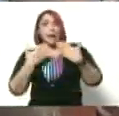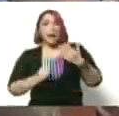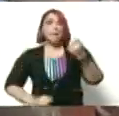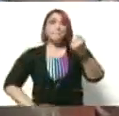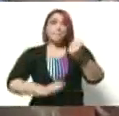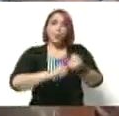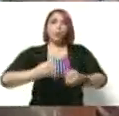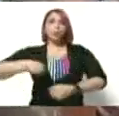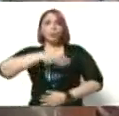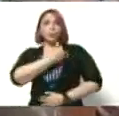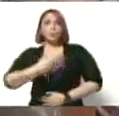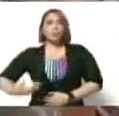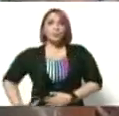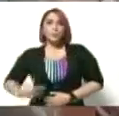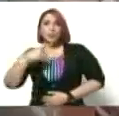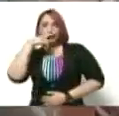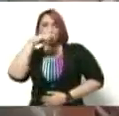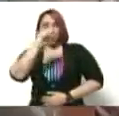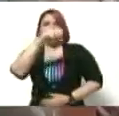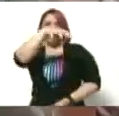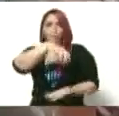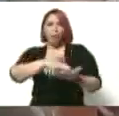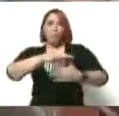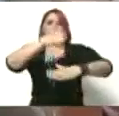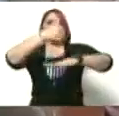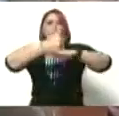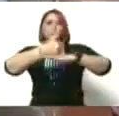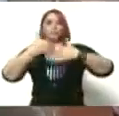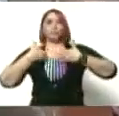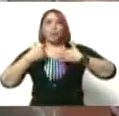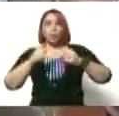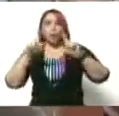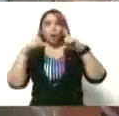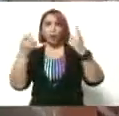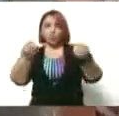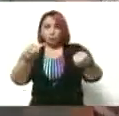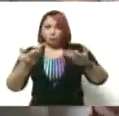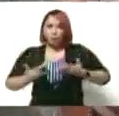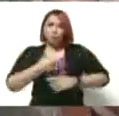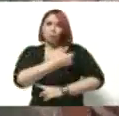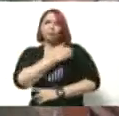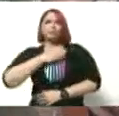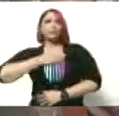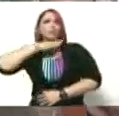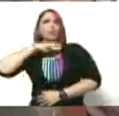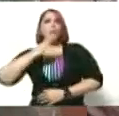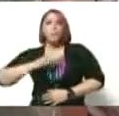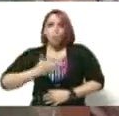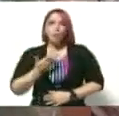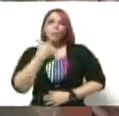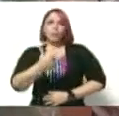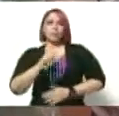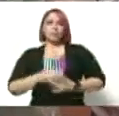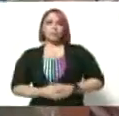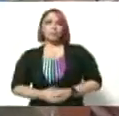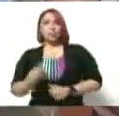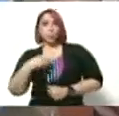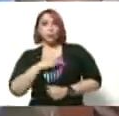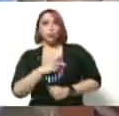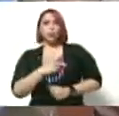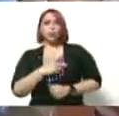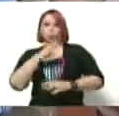presidente nicolás maduro y al estado mayor de salud a la guaira nos han llegado las vacunas suficiente para que podamos decir que hemos sobre